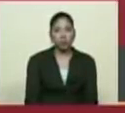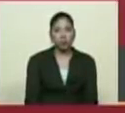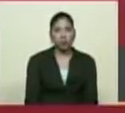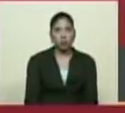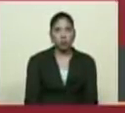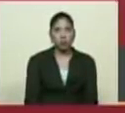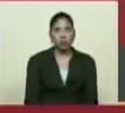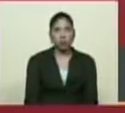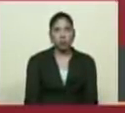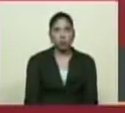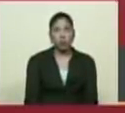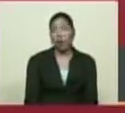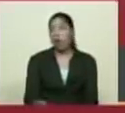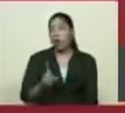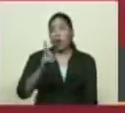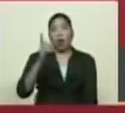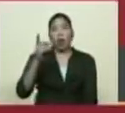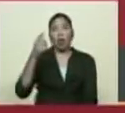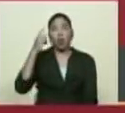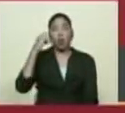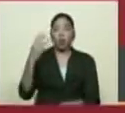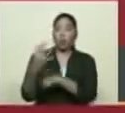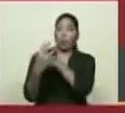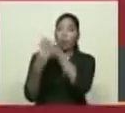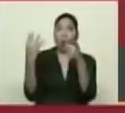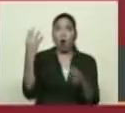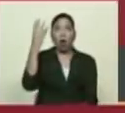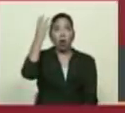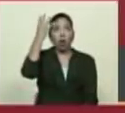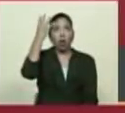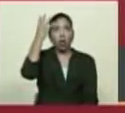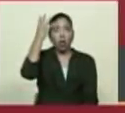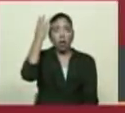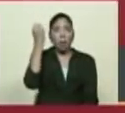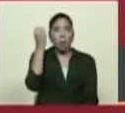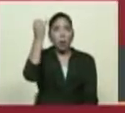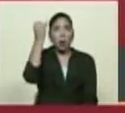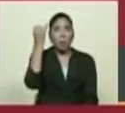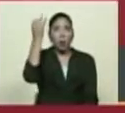No desde la paja loca de cuatro ideas que escriben.